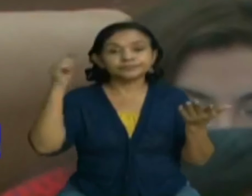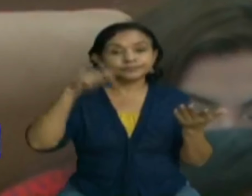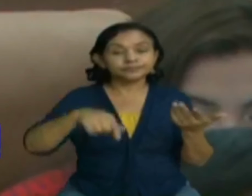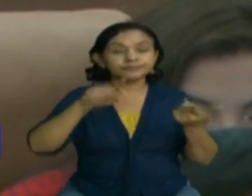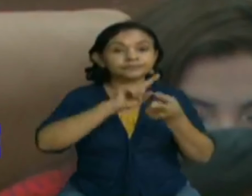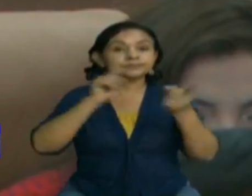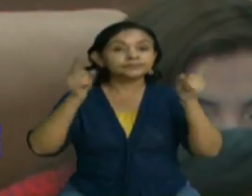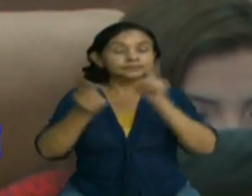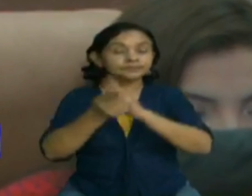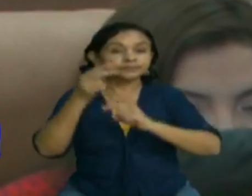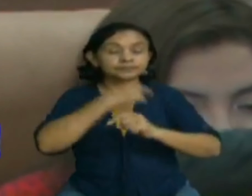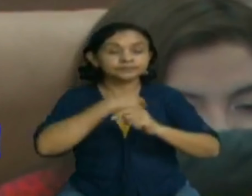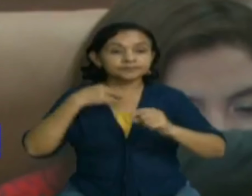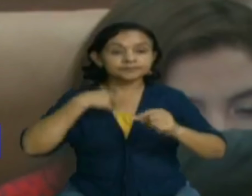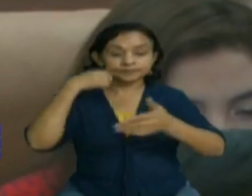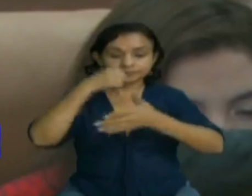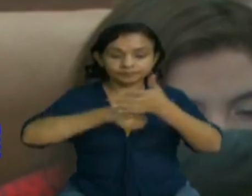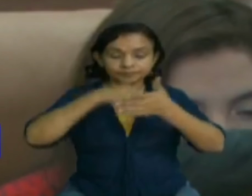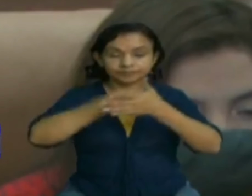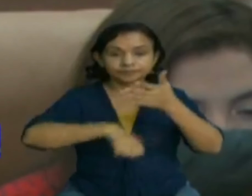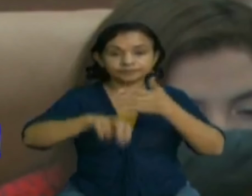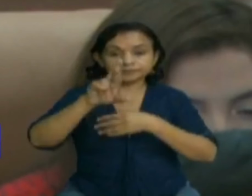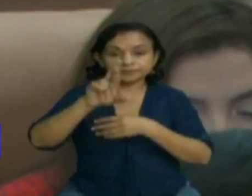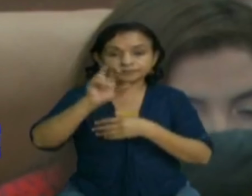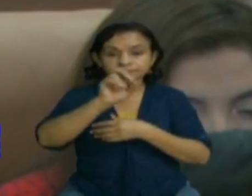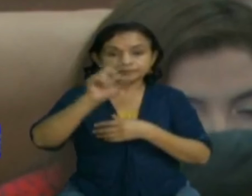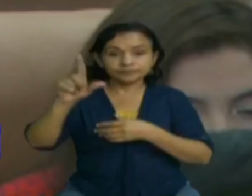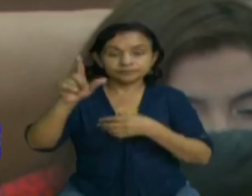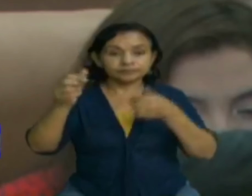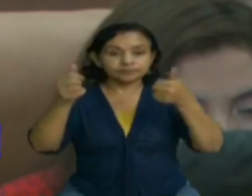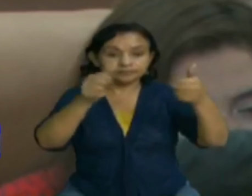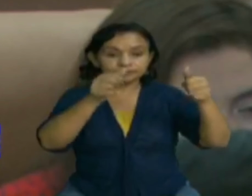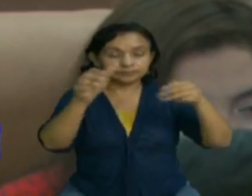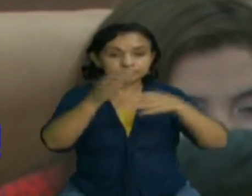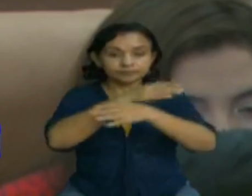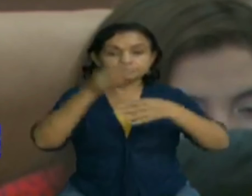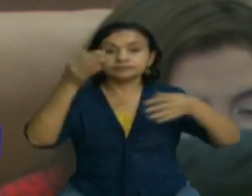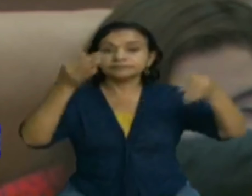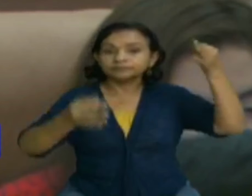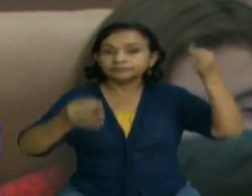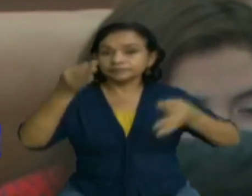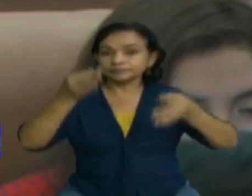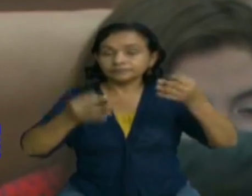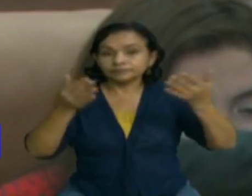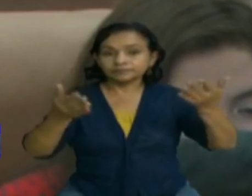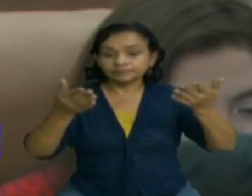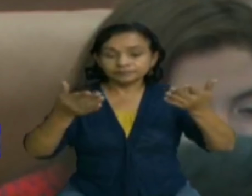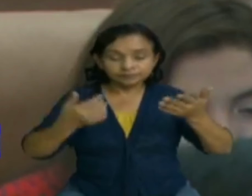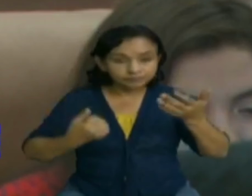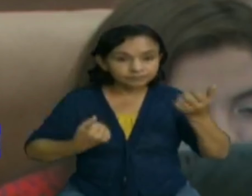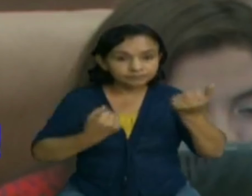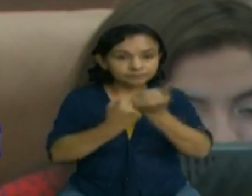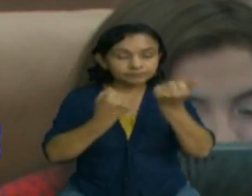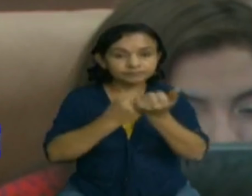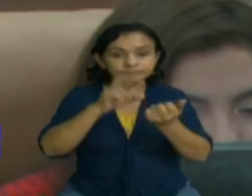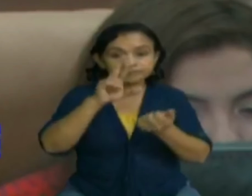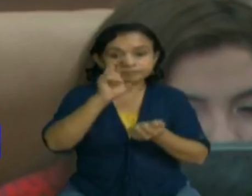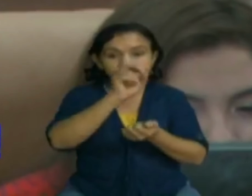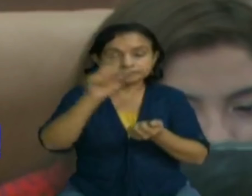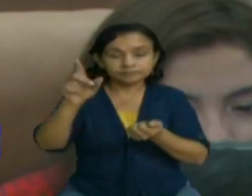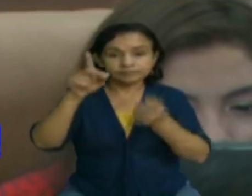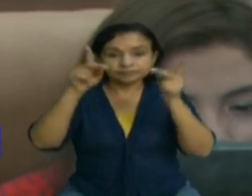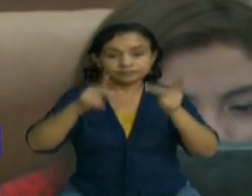reforma viene a fortalecer el rol de los actores del sistema de justicia, viene a fortalecer el rol de la